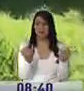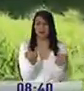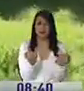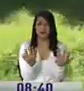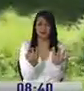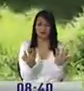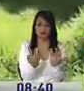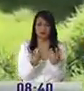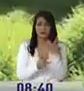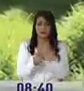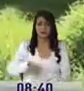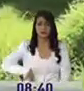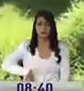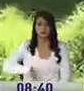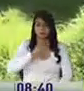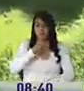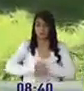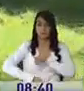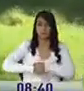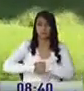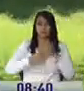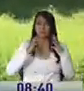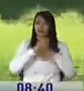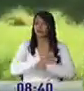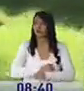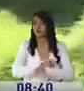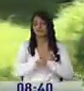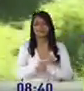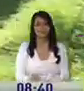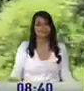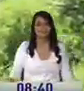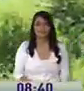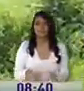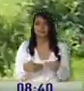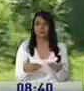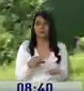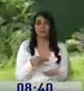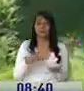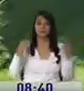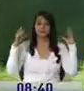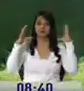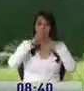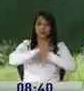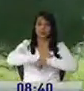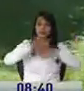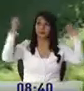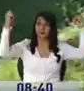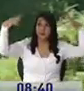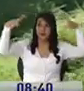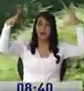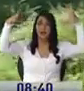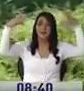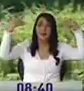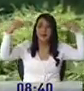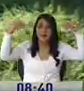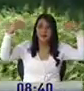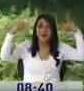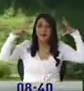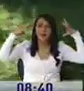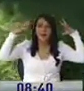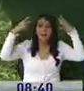guar de ladrones en la noche Es inconcebible realmente que apaguen la luminaria de este sector en la noche sin ninguna